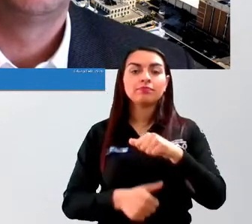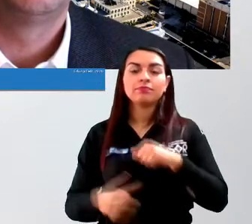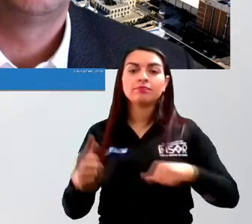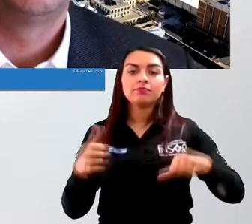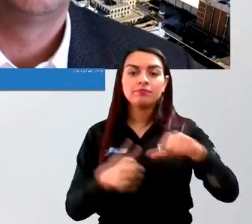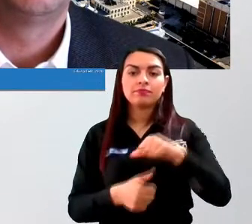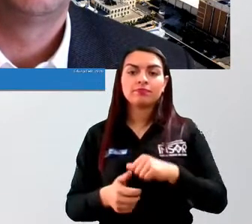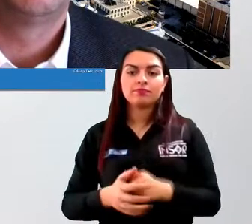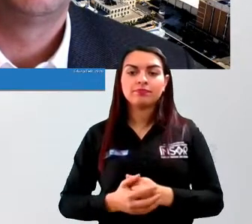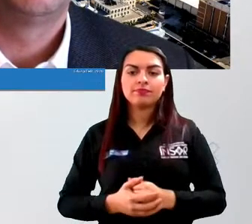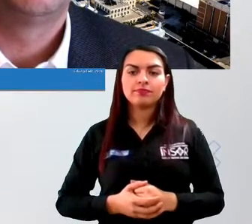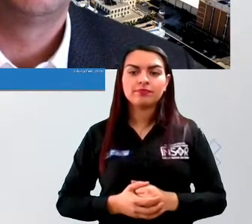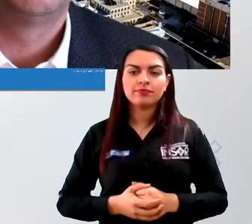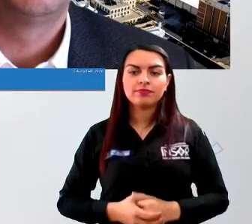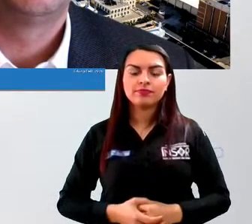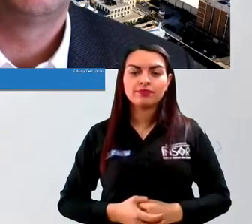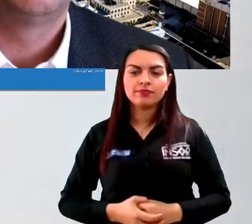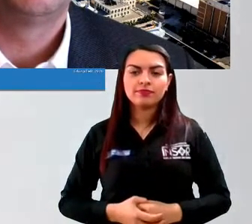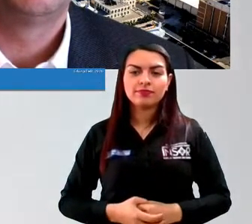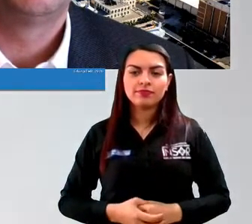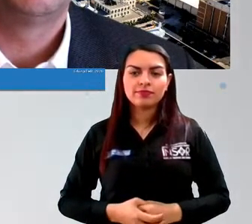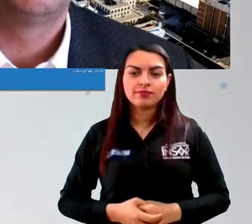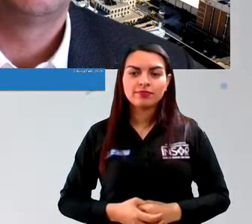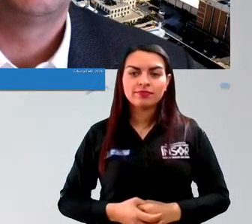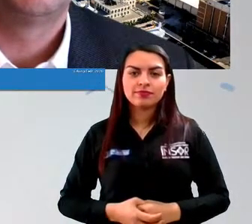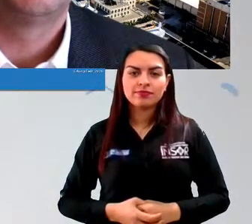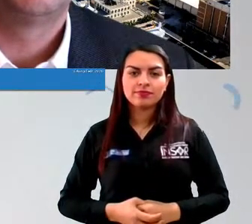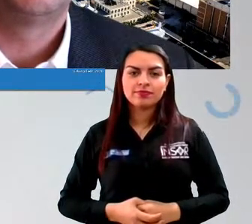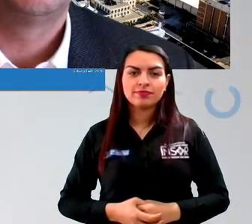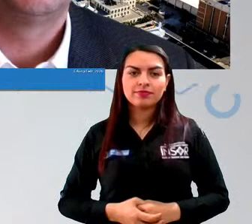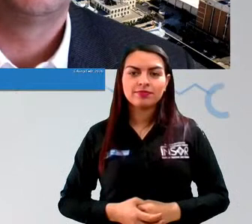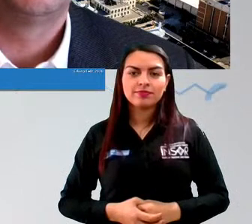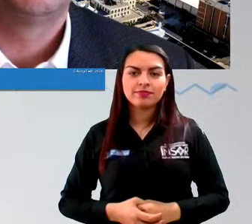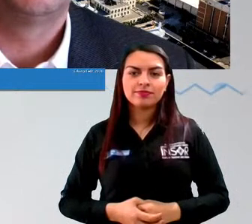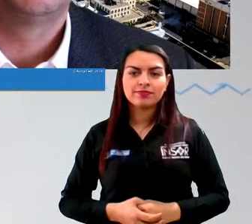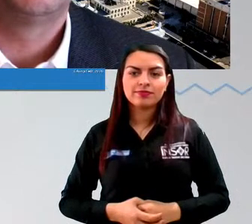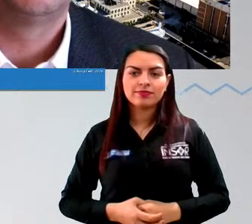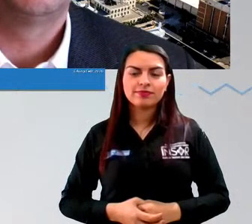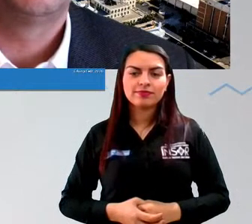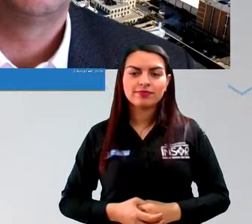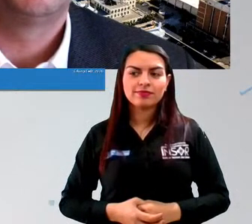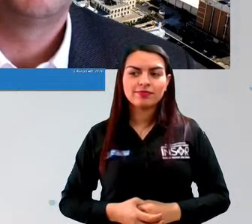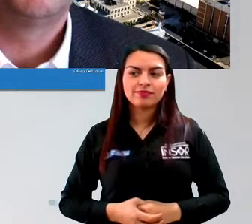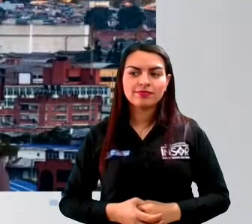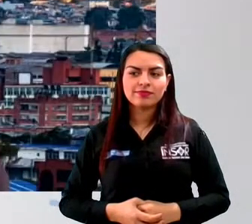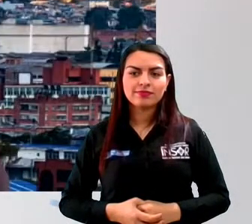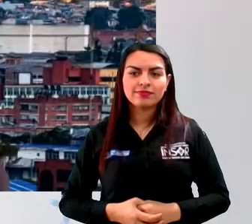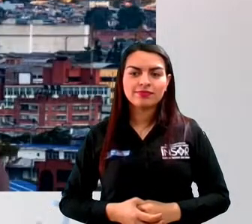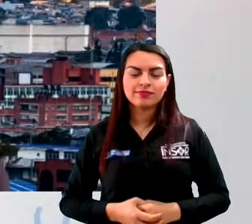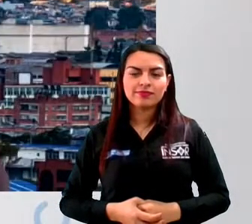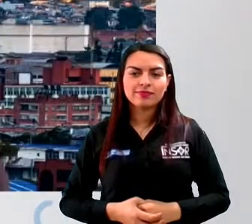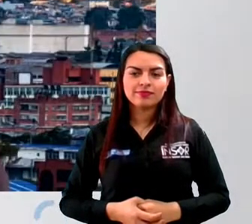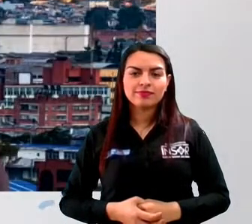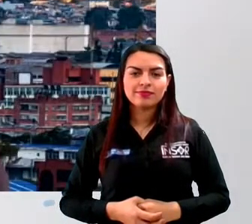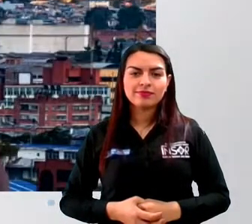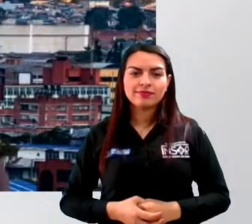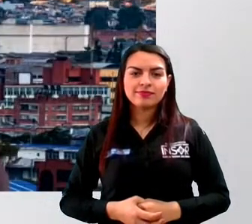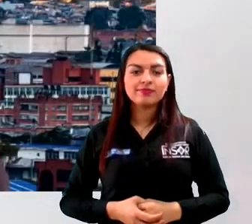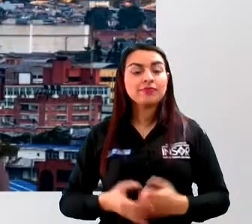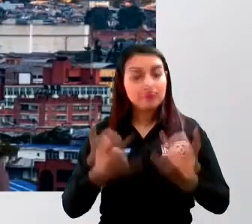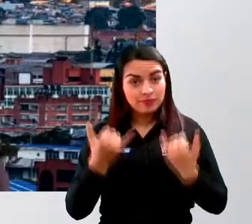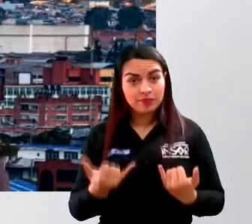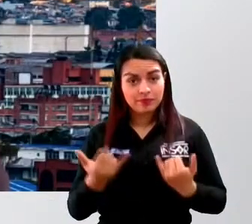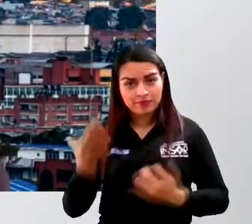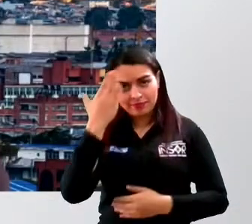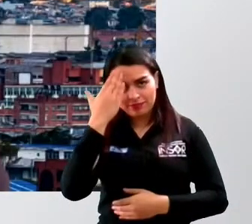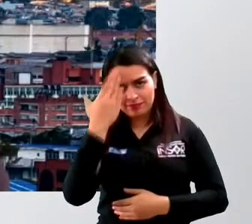otra pregunta que está aquí sobre el tapete, y es el de las habilidades blandas, no solo de nuestros profesores, sino también de